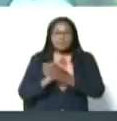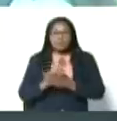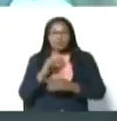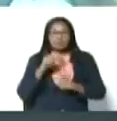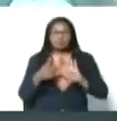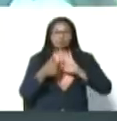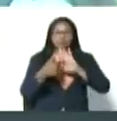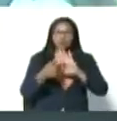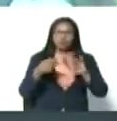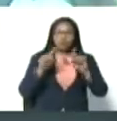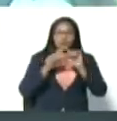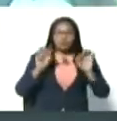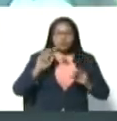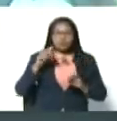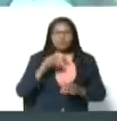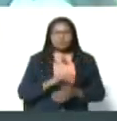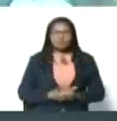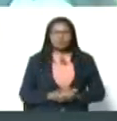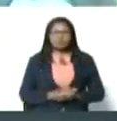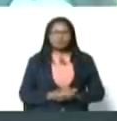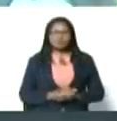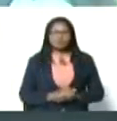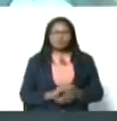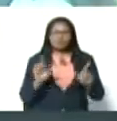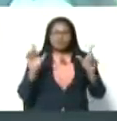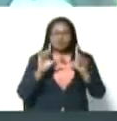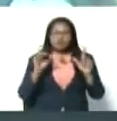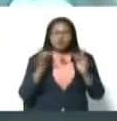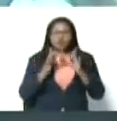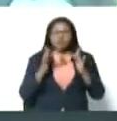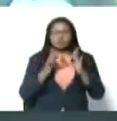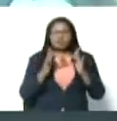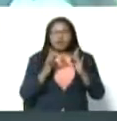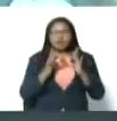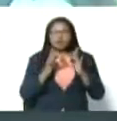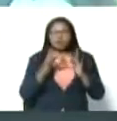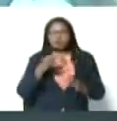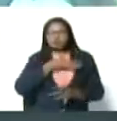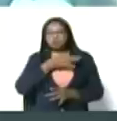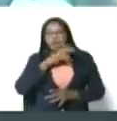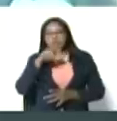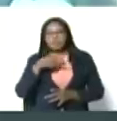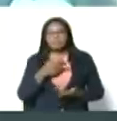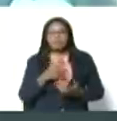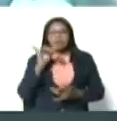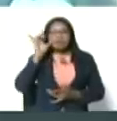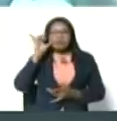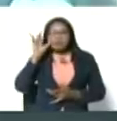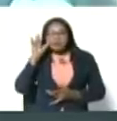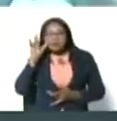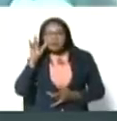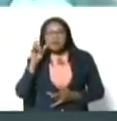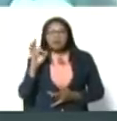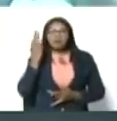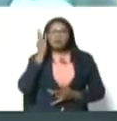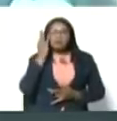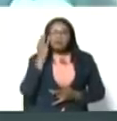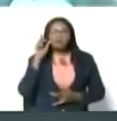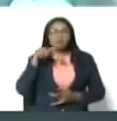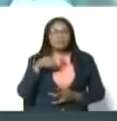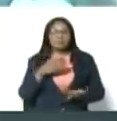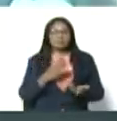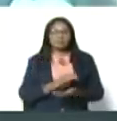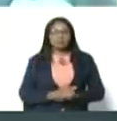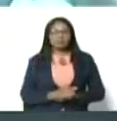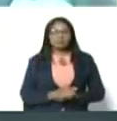estamos transmitiendo por las redes, las llamadas redes sociales, en vivo y en directo